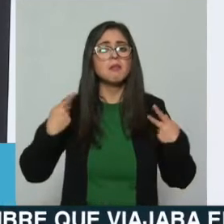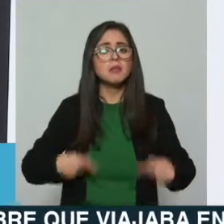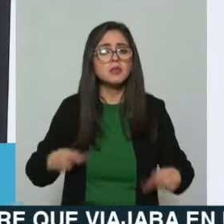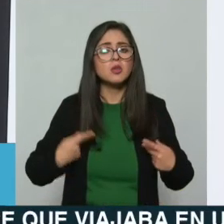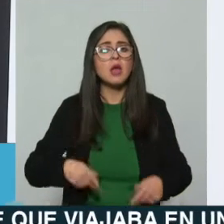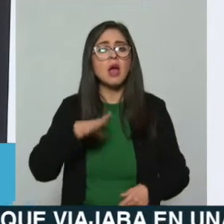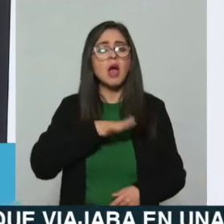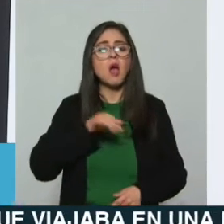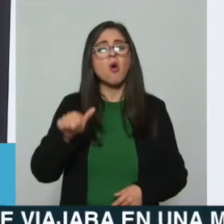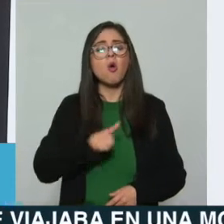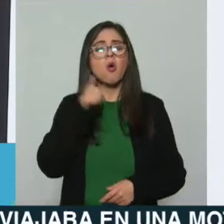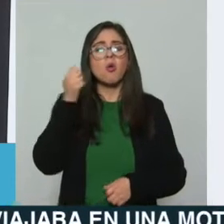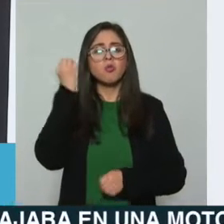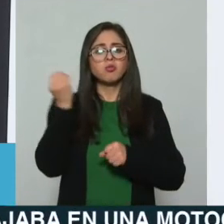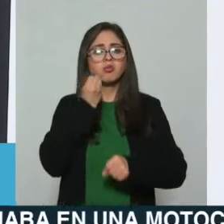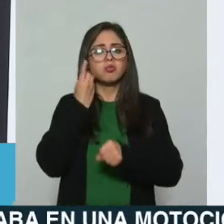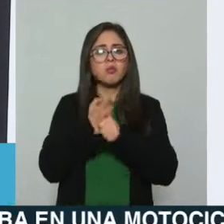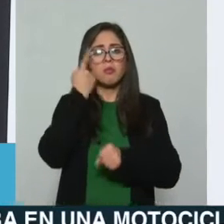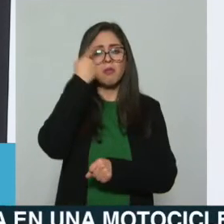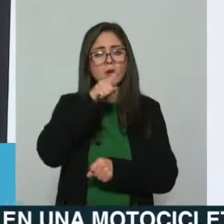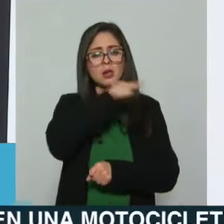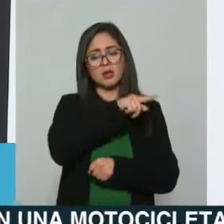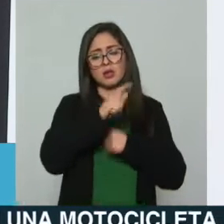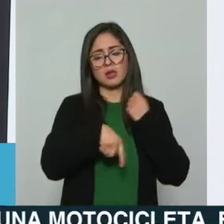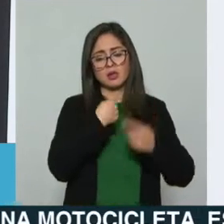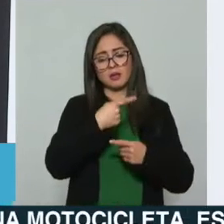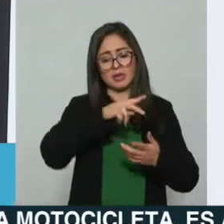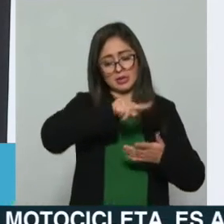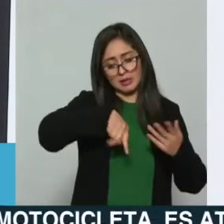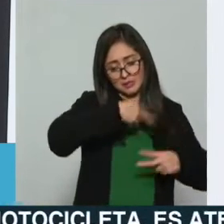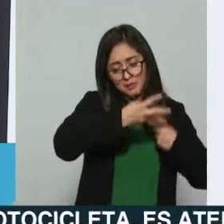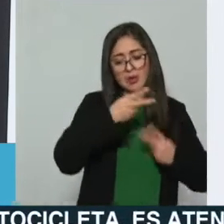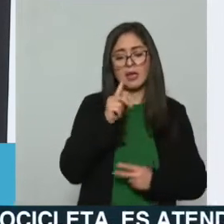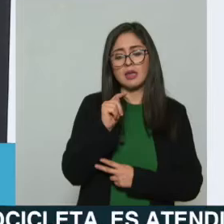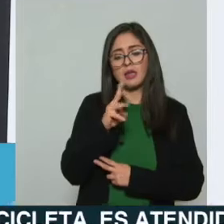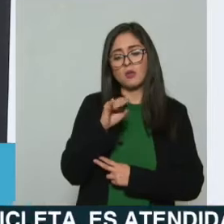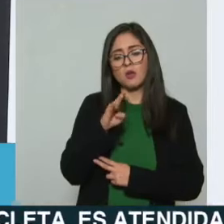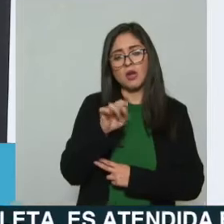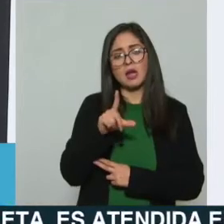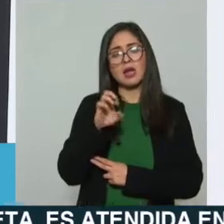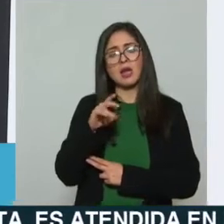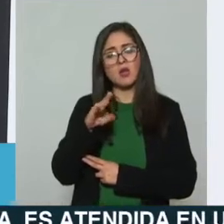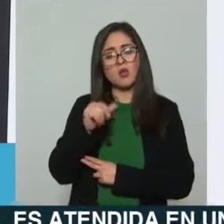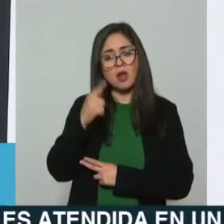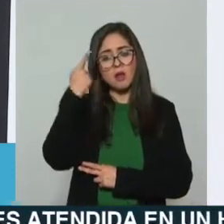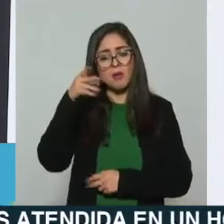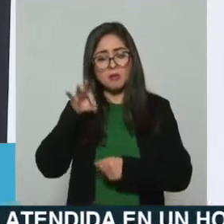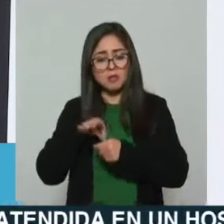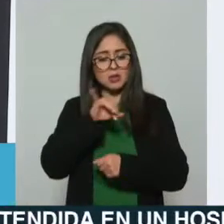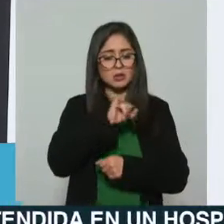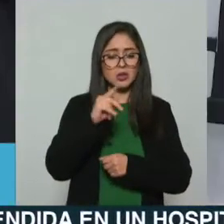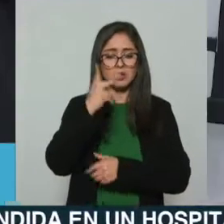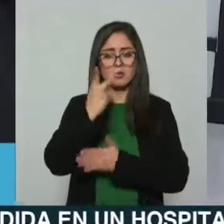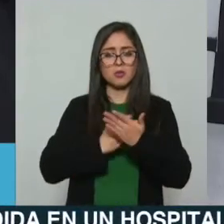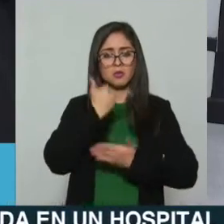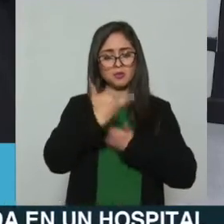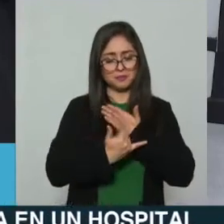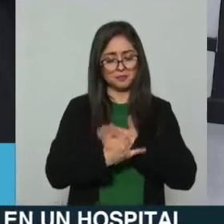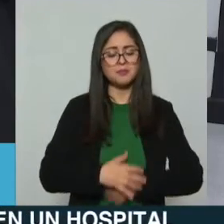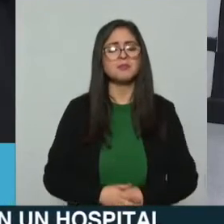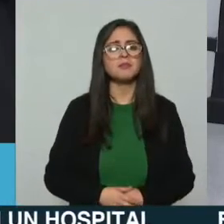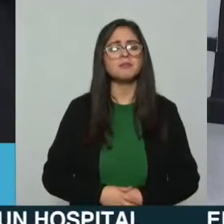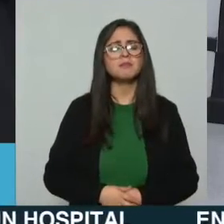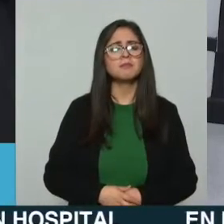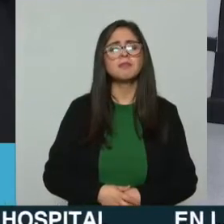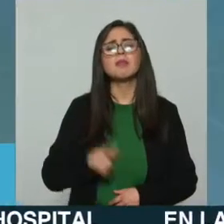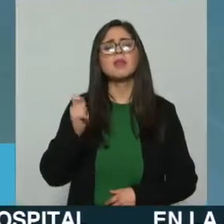un recurso ulterior ante el Tribunal Electoral para que pues, puedan decirnos si un proyecto determinado se sube o no. ¿Qué pasará con aquellos proyectos que sí